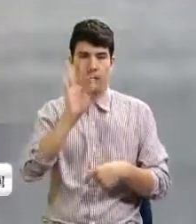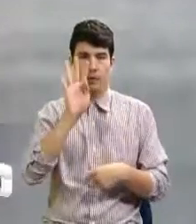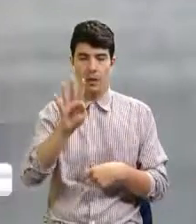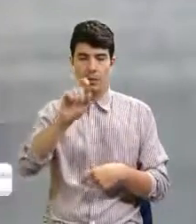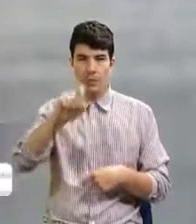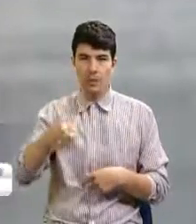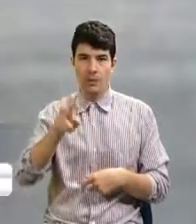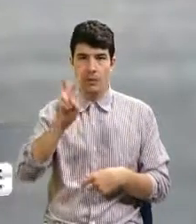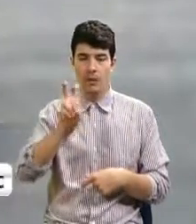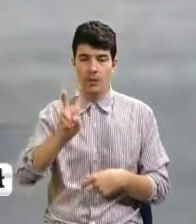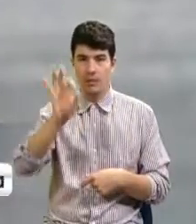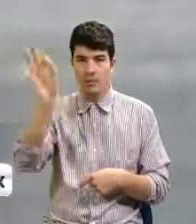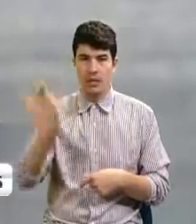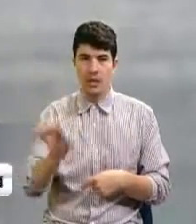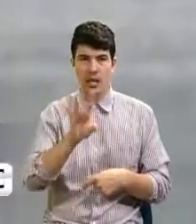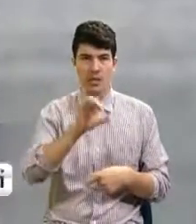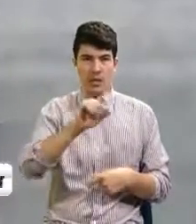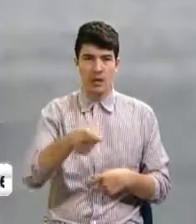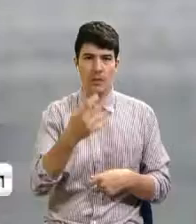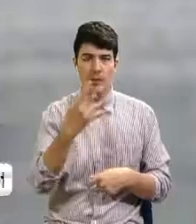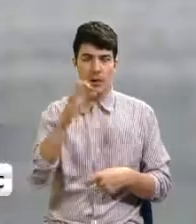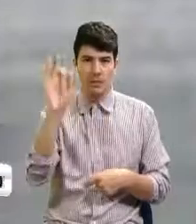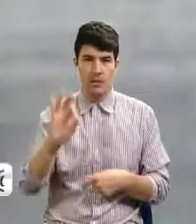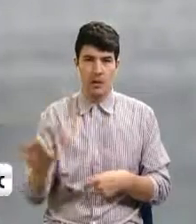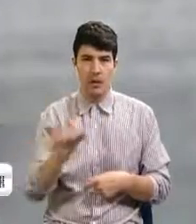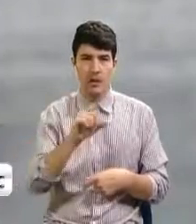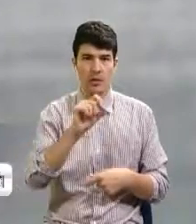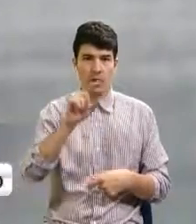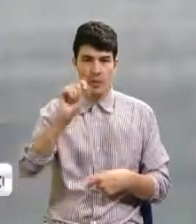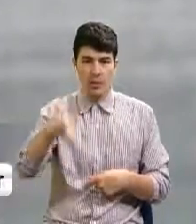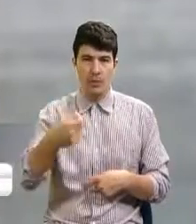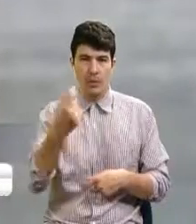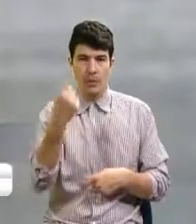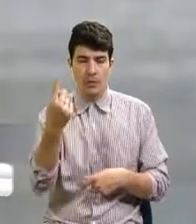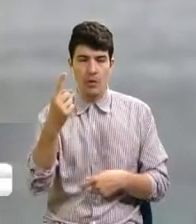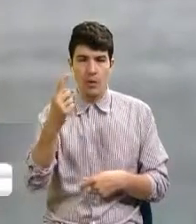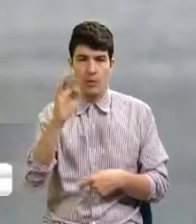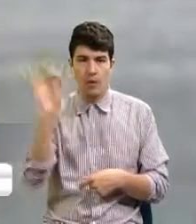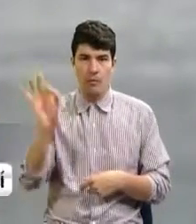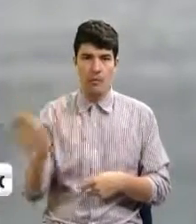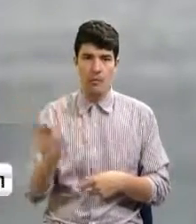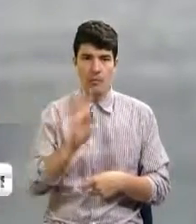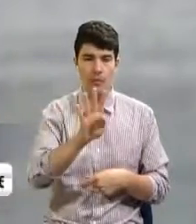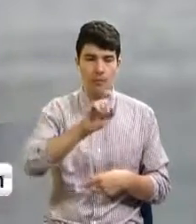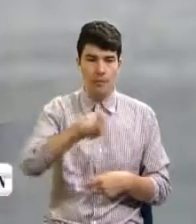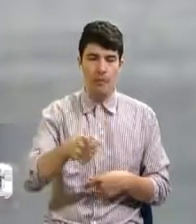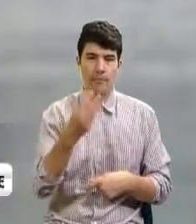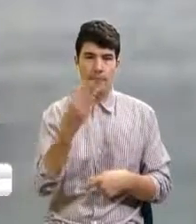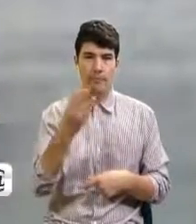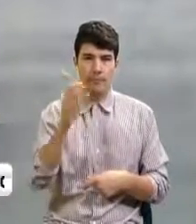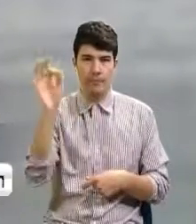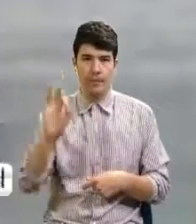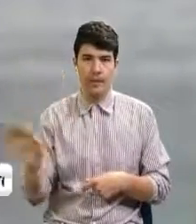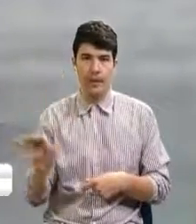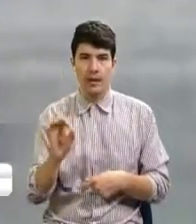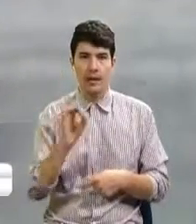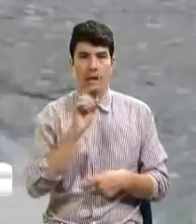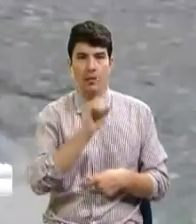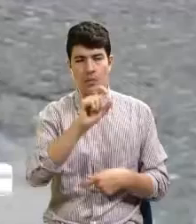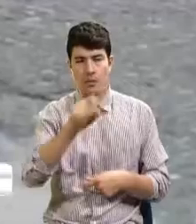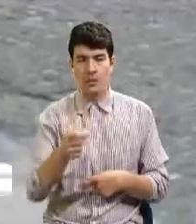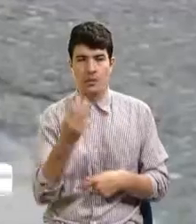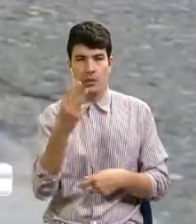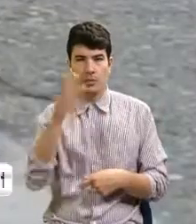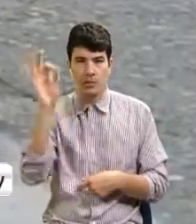34.0%, 15.4%, 11.1%, 4.3% y 3.7%